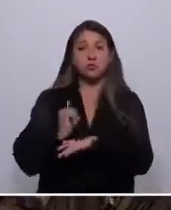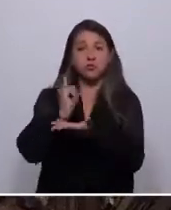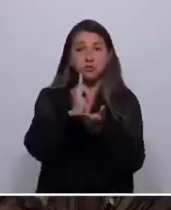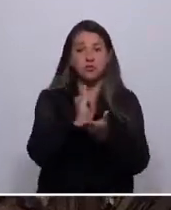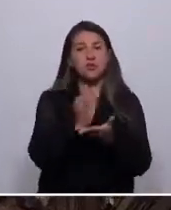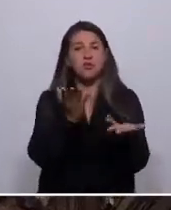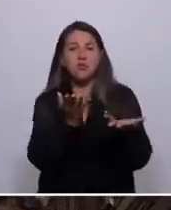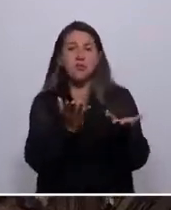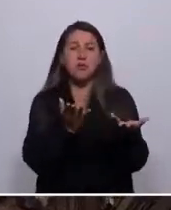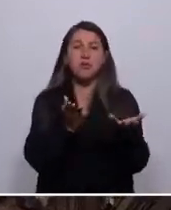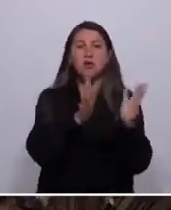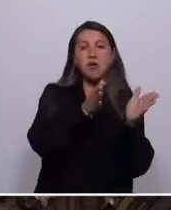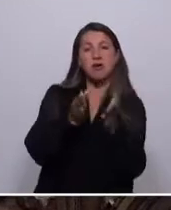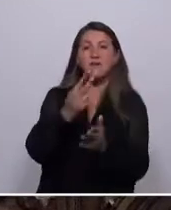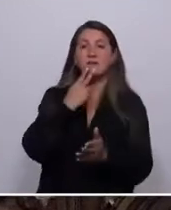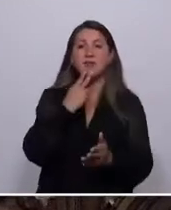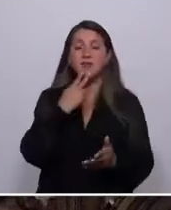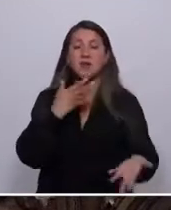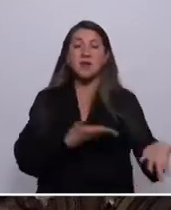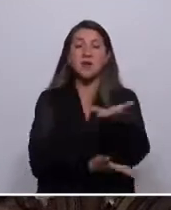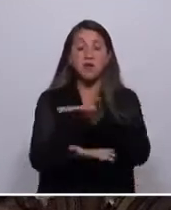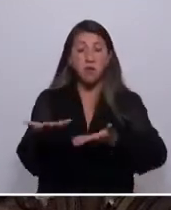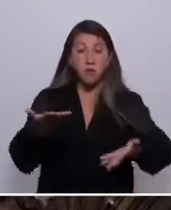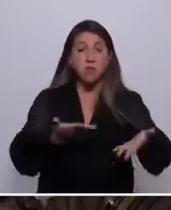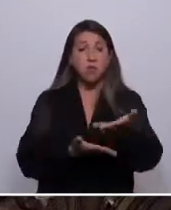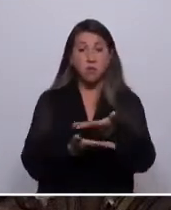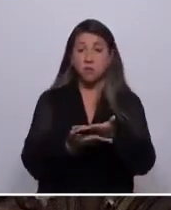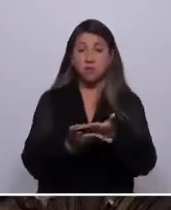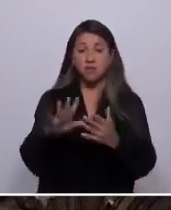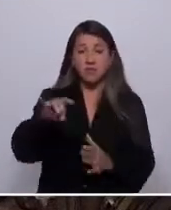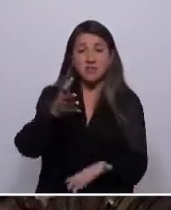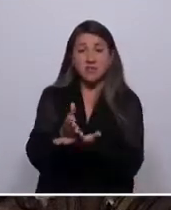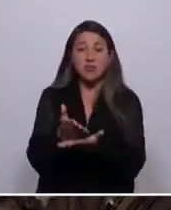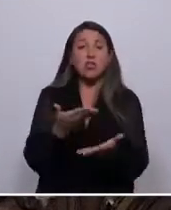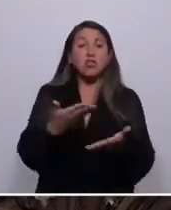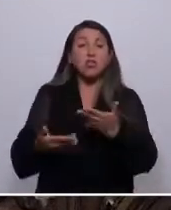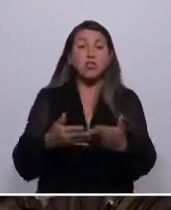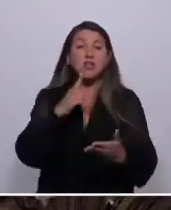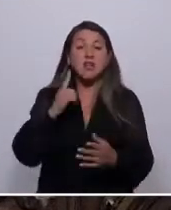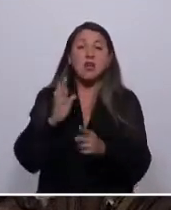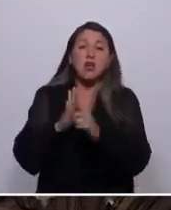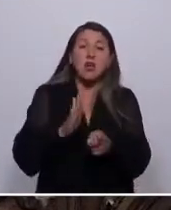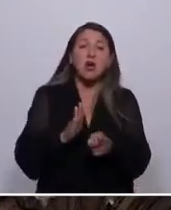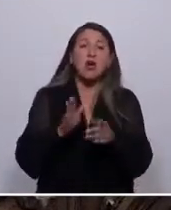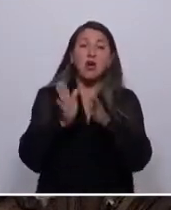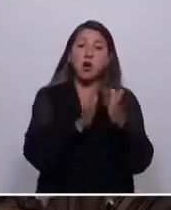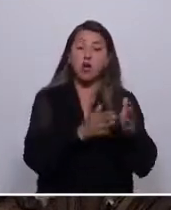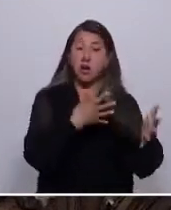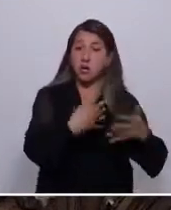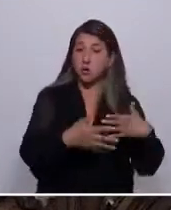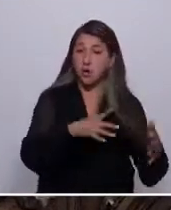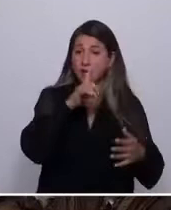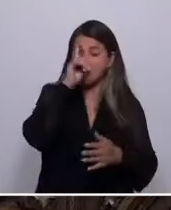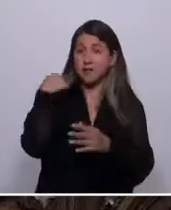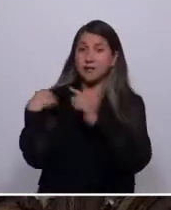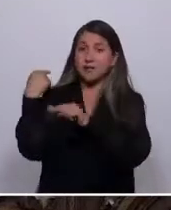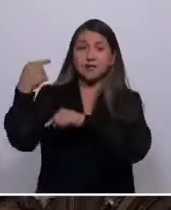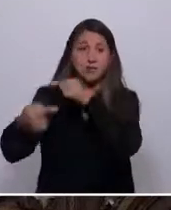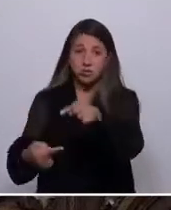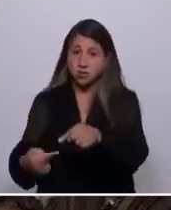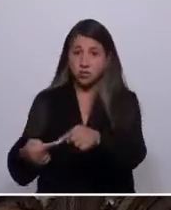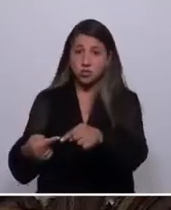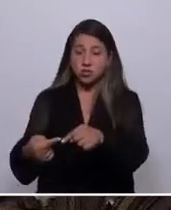de organizar nuestra vida en común, no están determinadas ni por el orden natural, ni por la tradición, ni por la